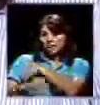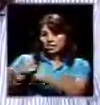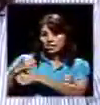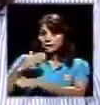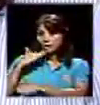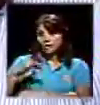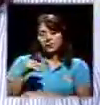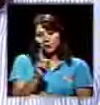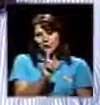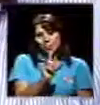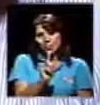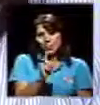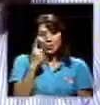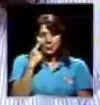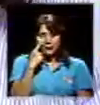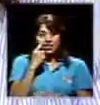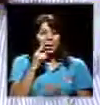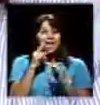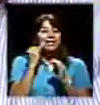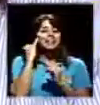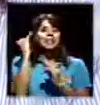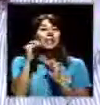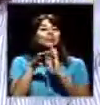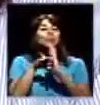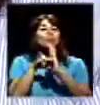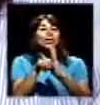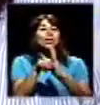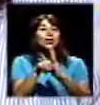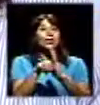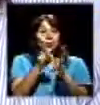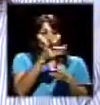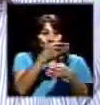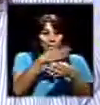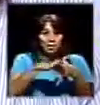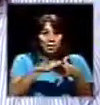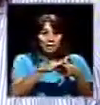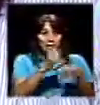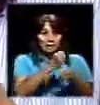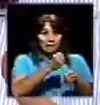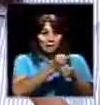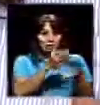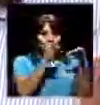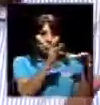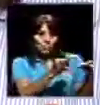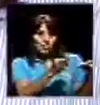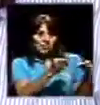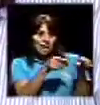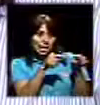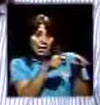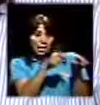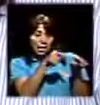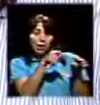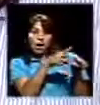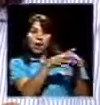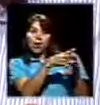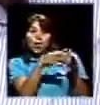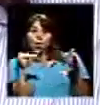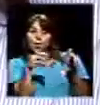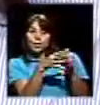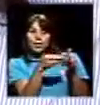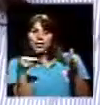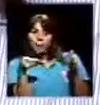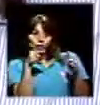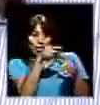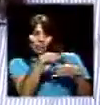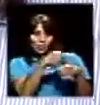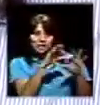tenemos un modelo de una parte que lo está haciendo muy bien. Copiemos lo que está haciendo bien, porque si lo hace